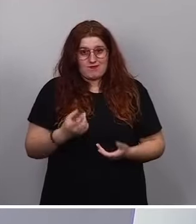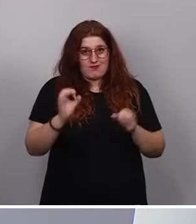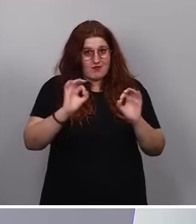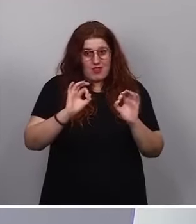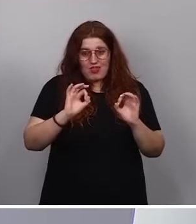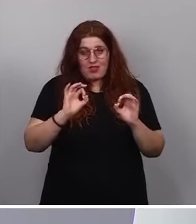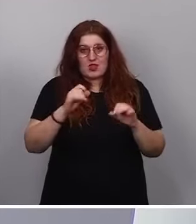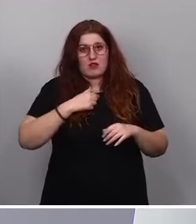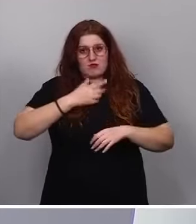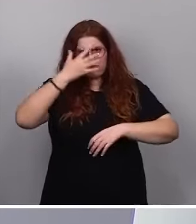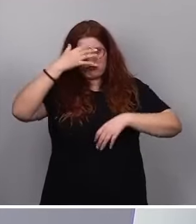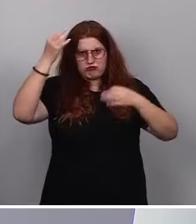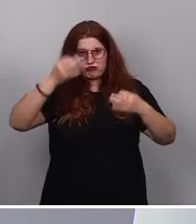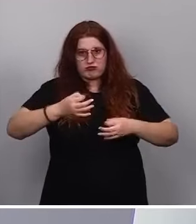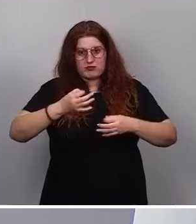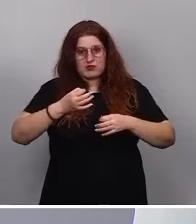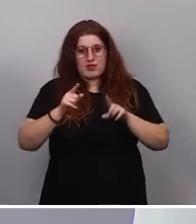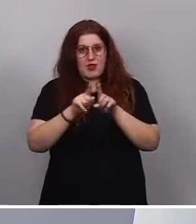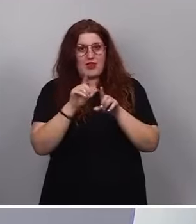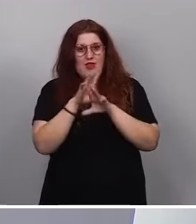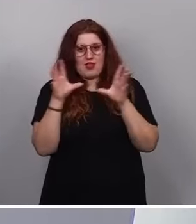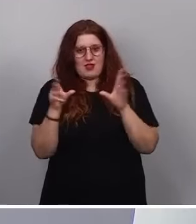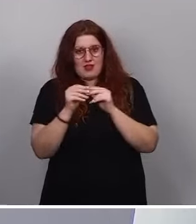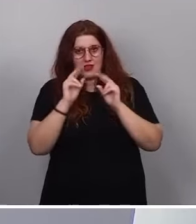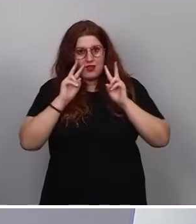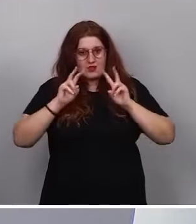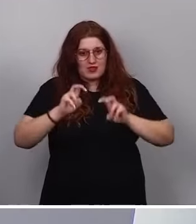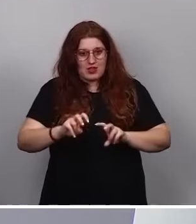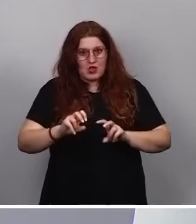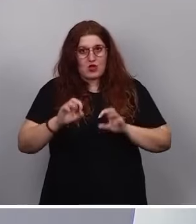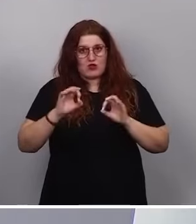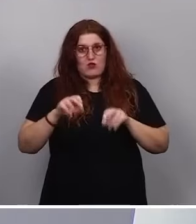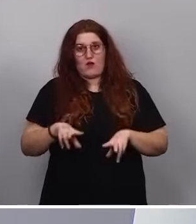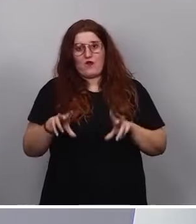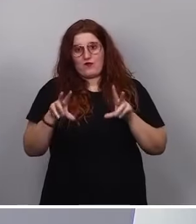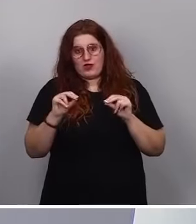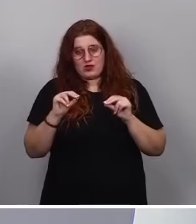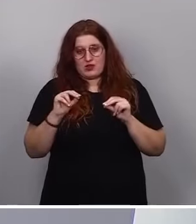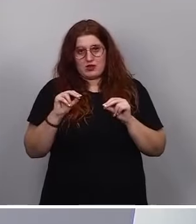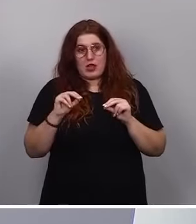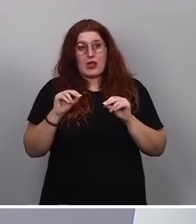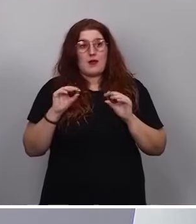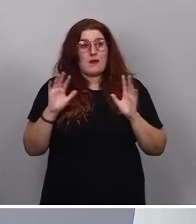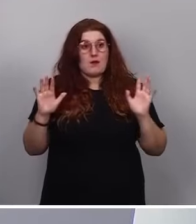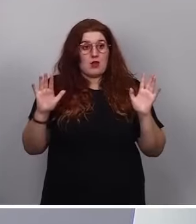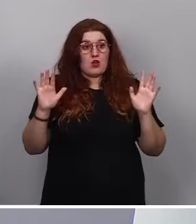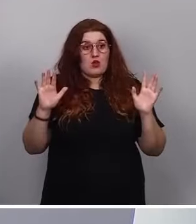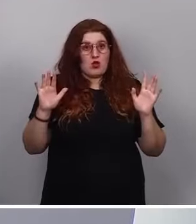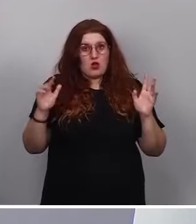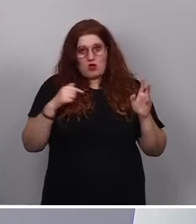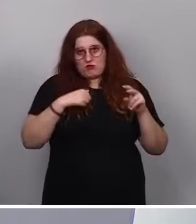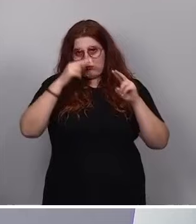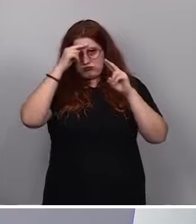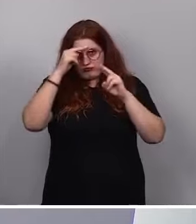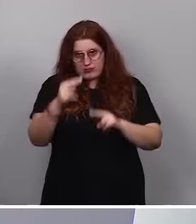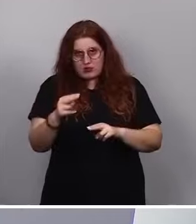esto estoy convencido que será la conclusión de la investigación una vez que concluya la instrucción. Pero quiero manifestar ese respeto, por